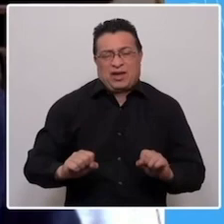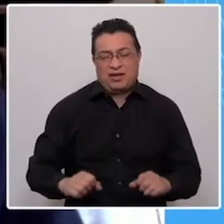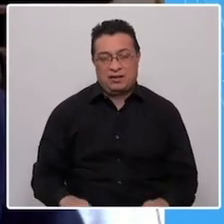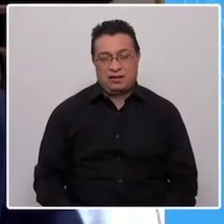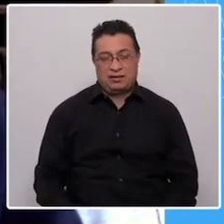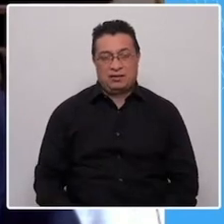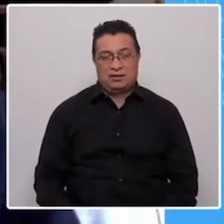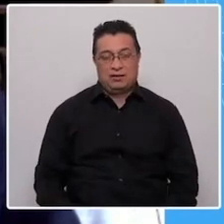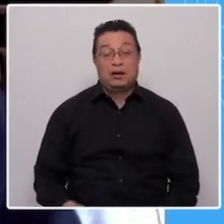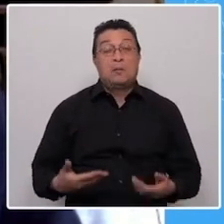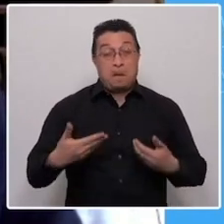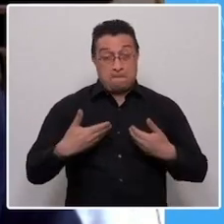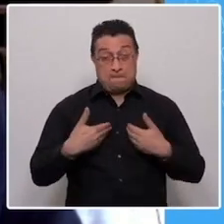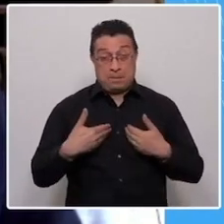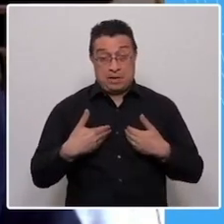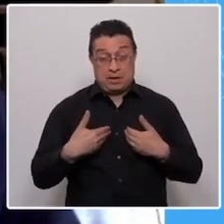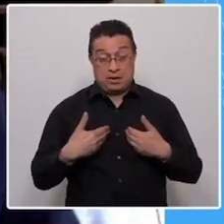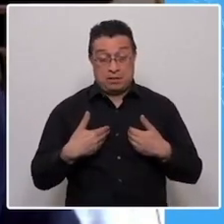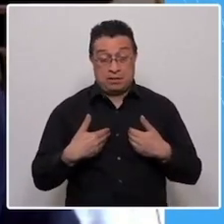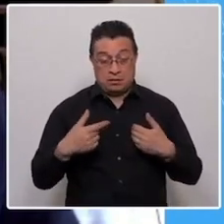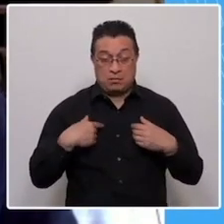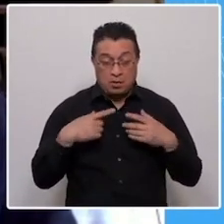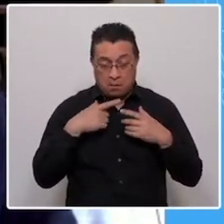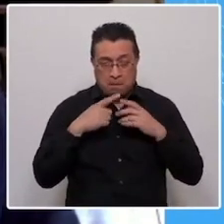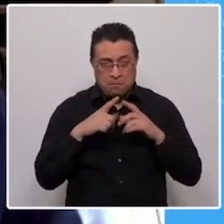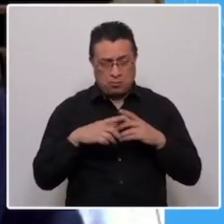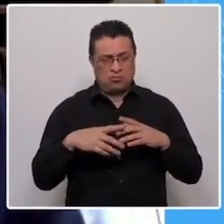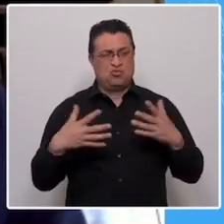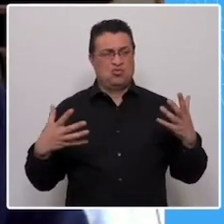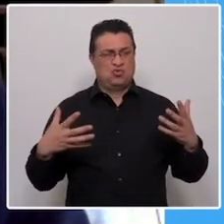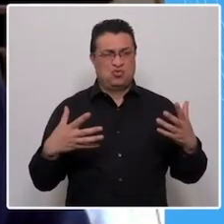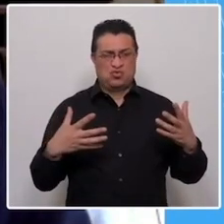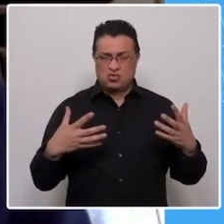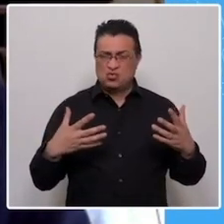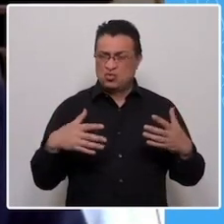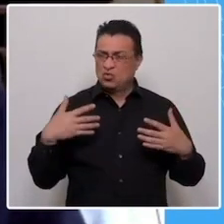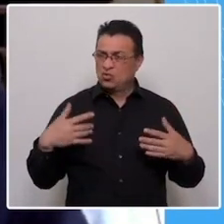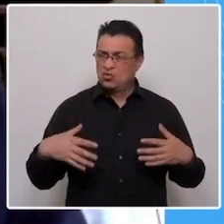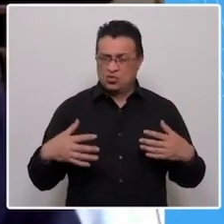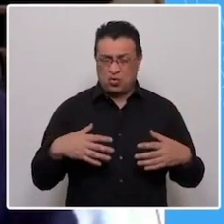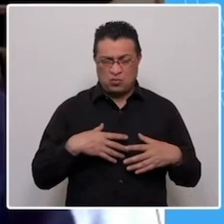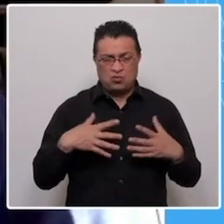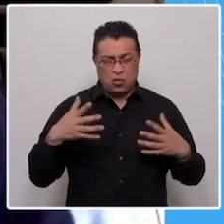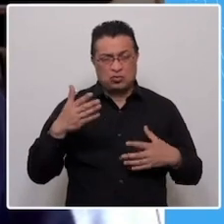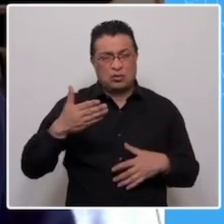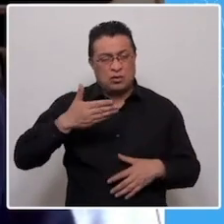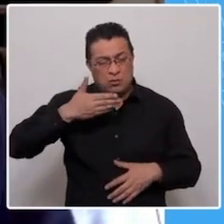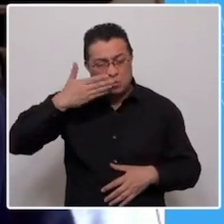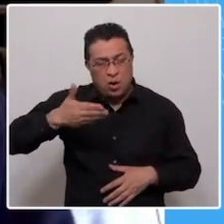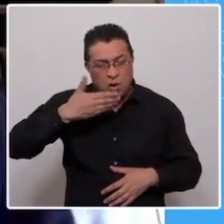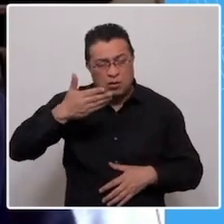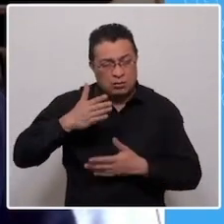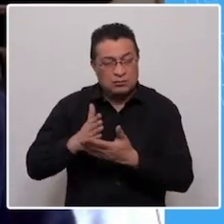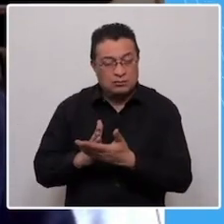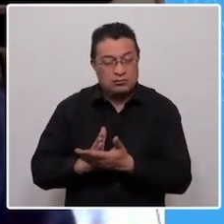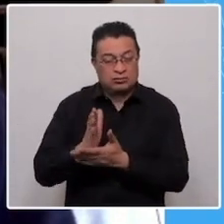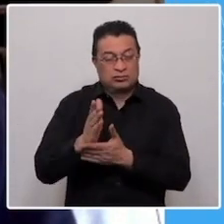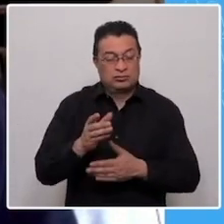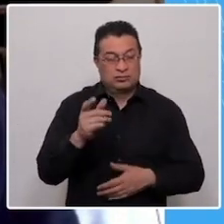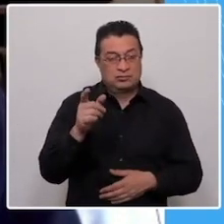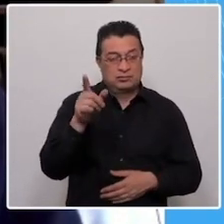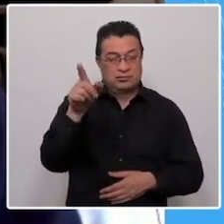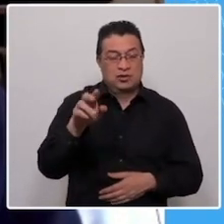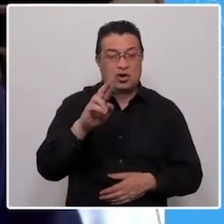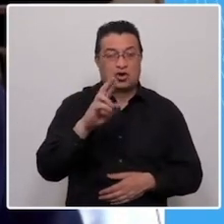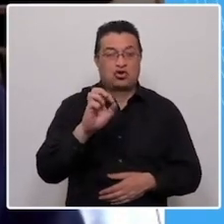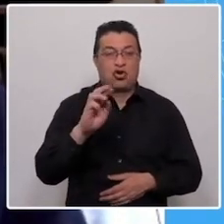a mí me impresionó mucho la exposición inicial de